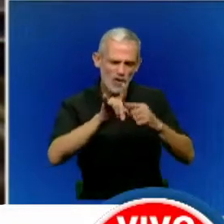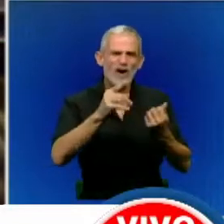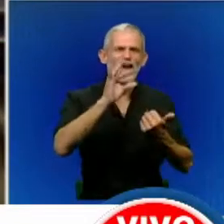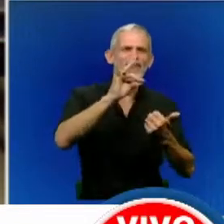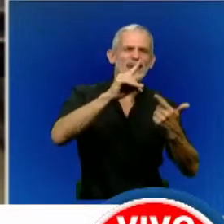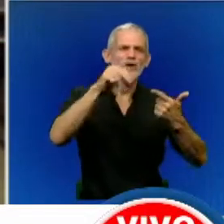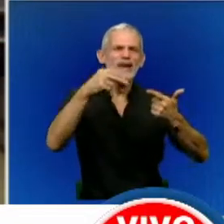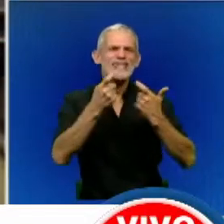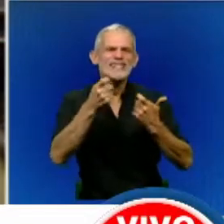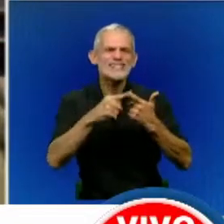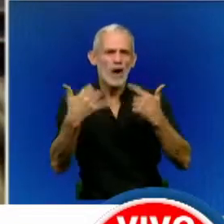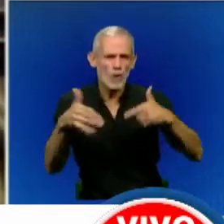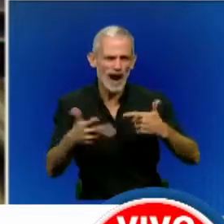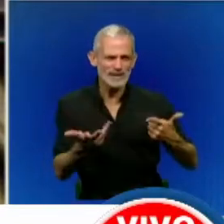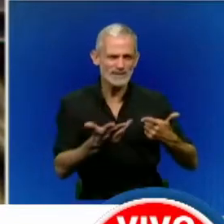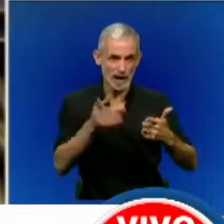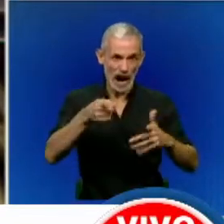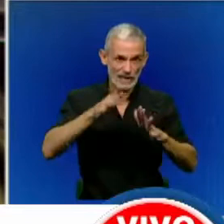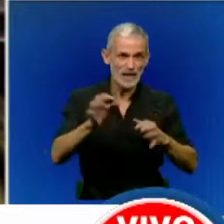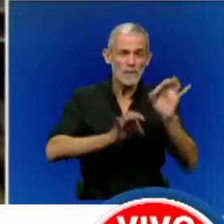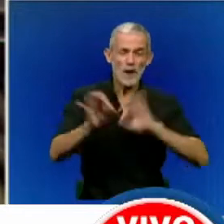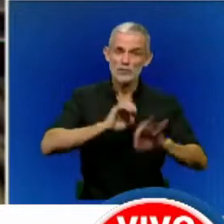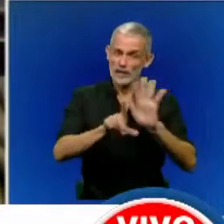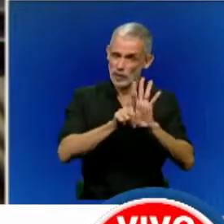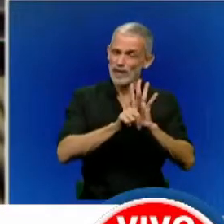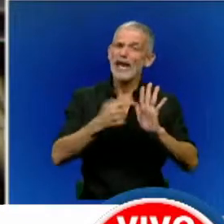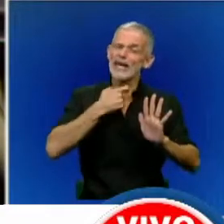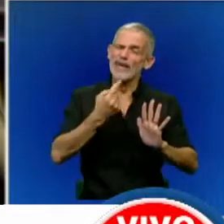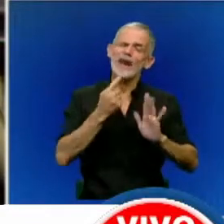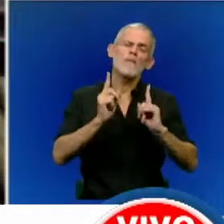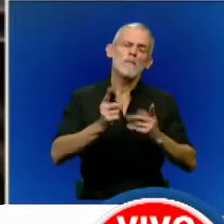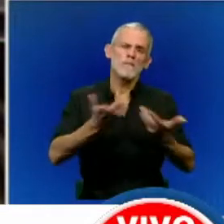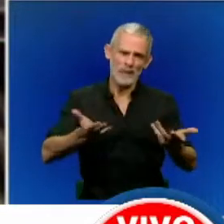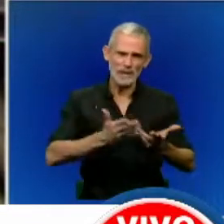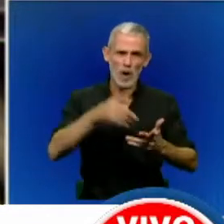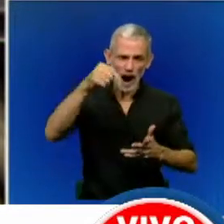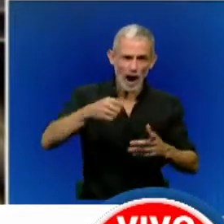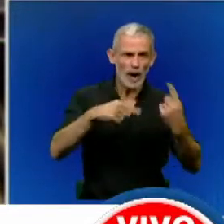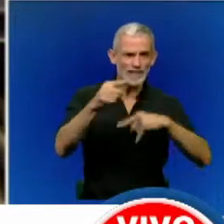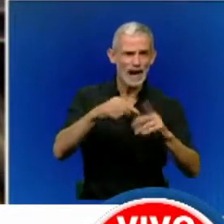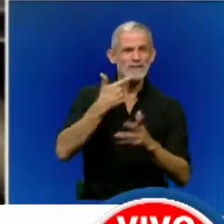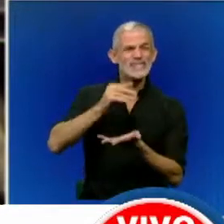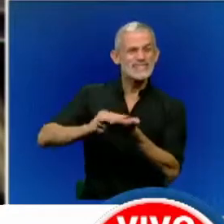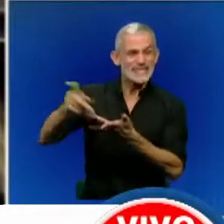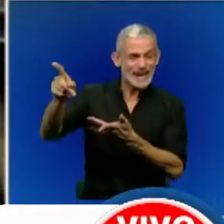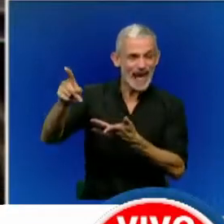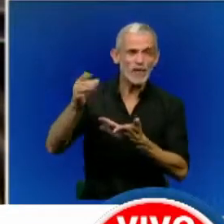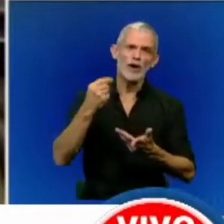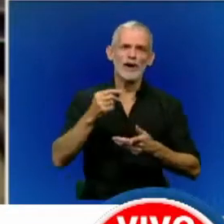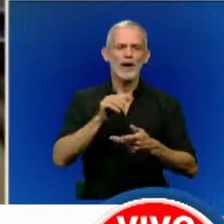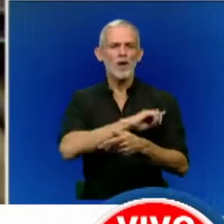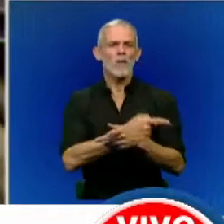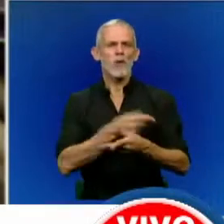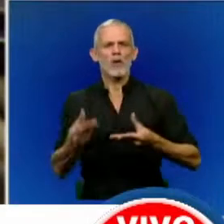cuando se lo pretende con este proyecto de ley que está actualmente en trámite en el Senado, se pretende la